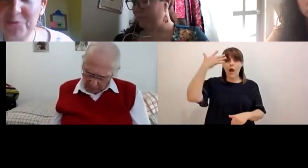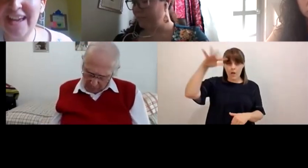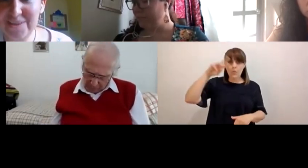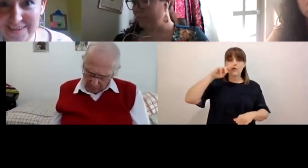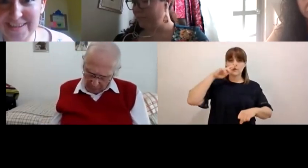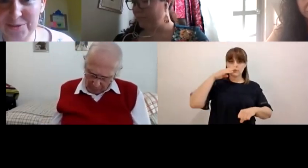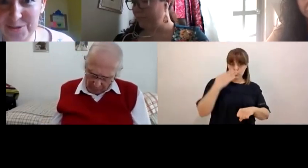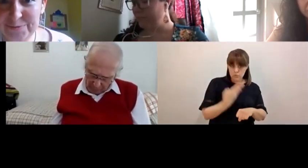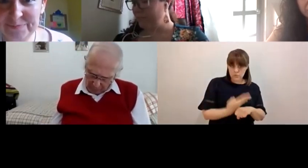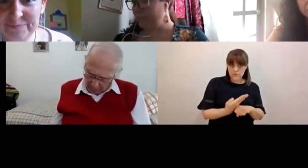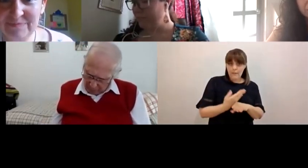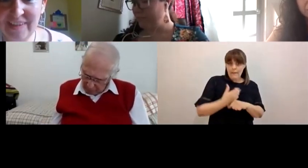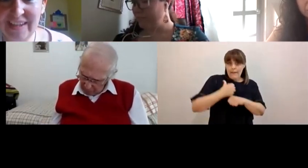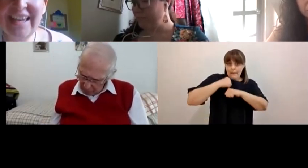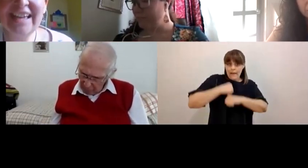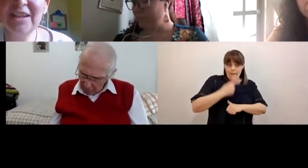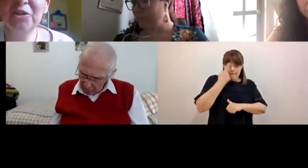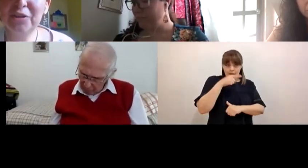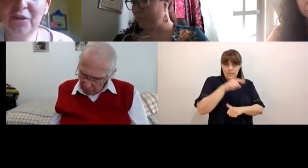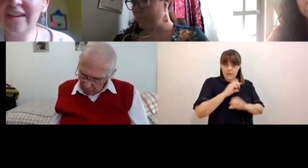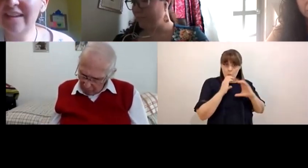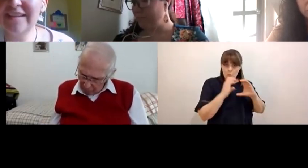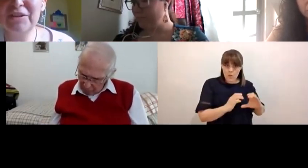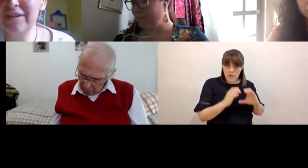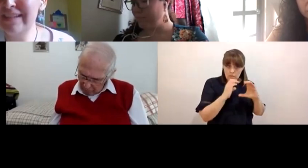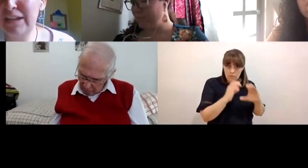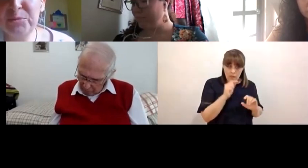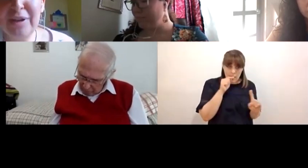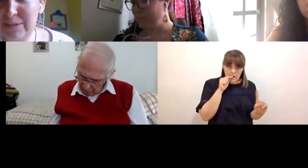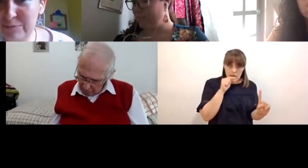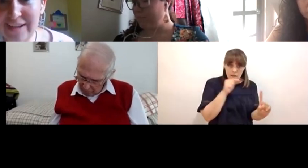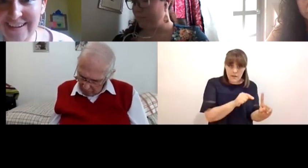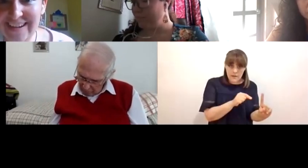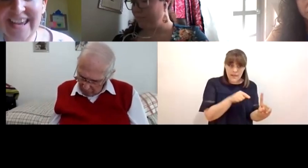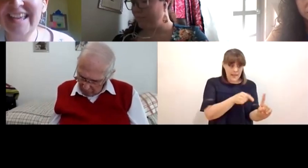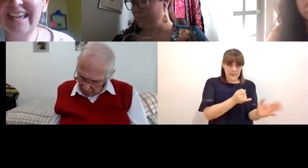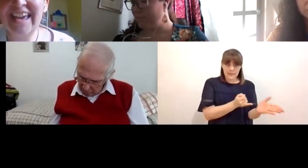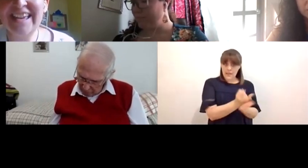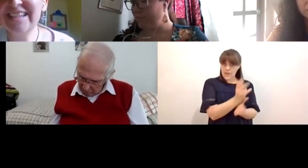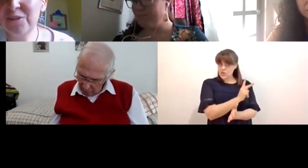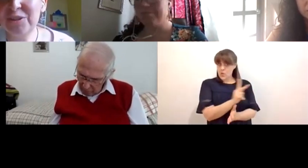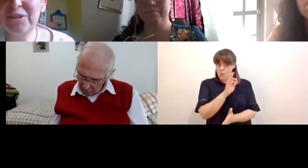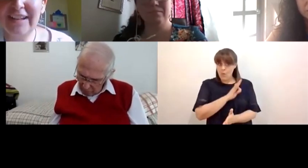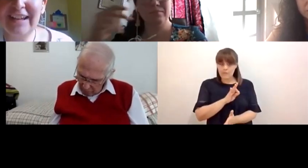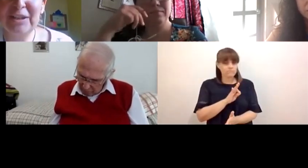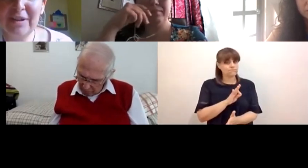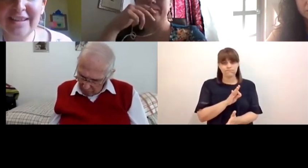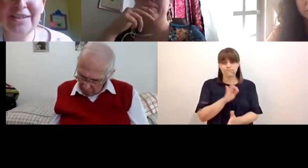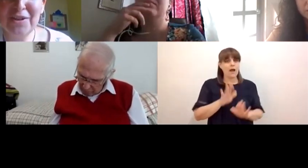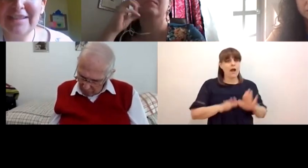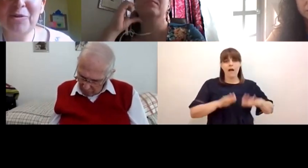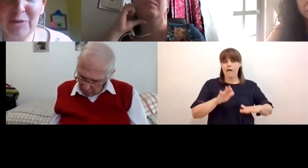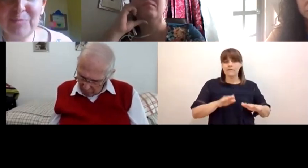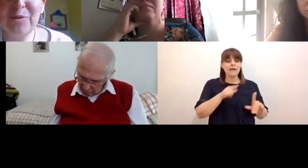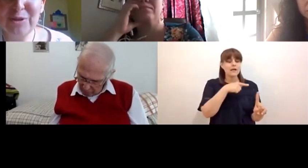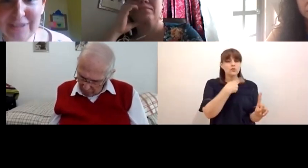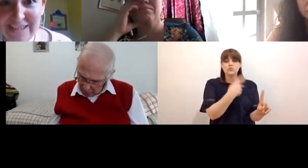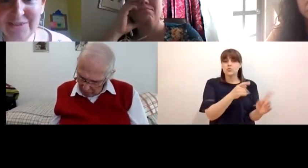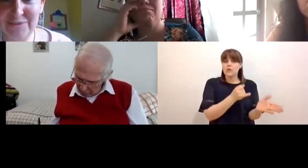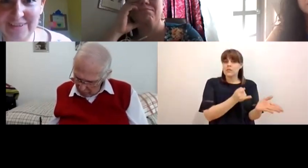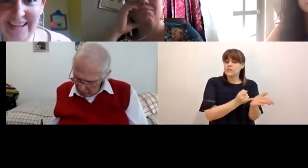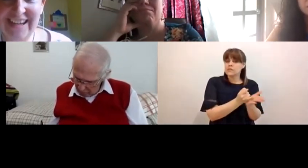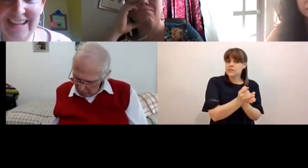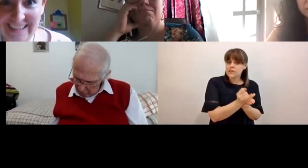del cuidado de ese otro y que ese otro hay decisiones que no puede tomar que ese otro tiene que tomar decisiones de acuerdo al